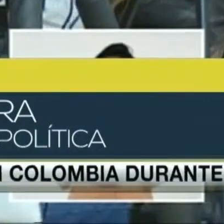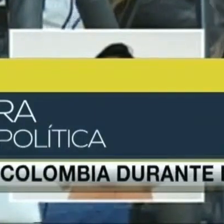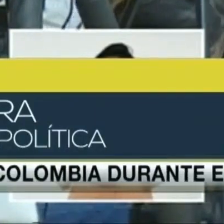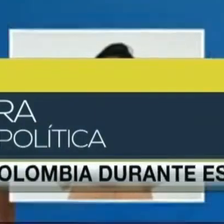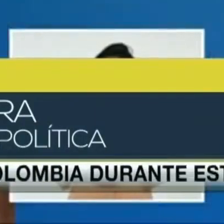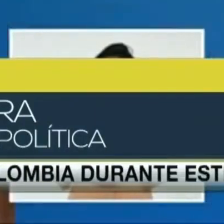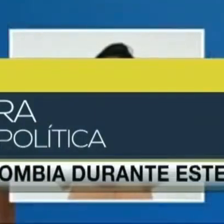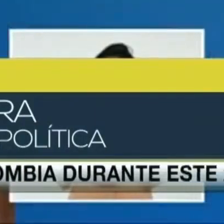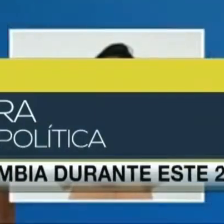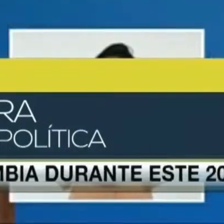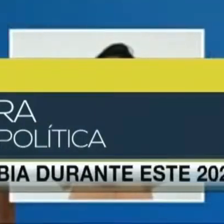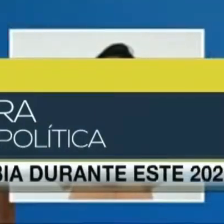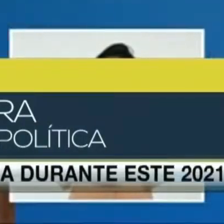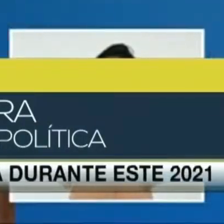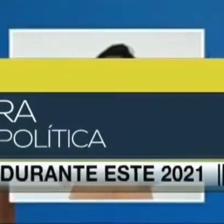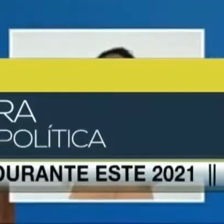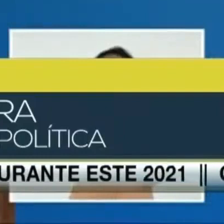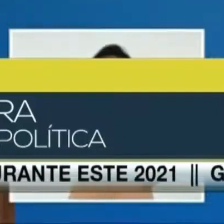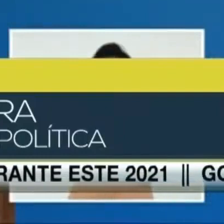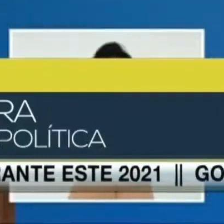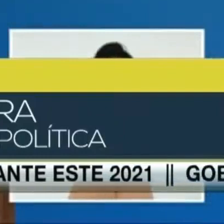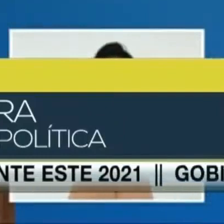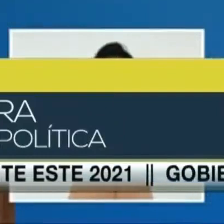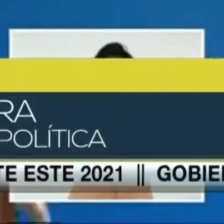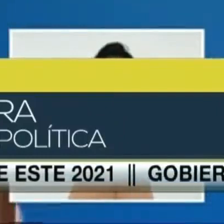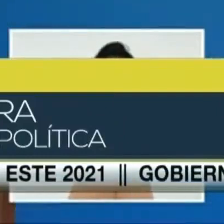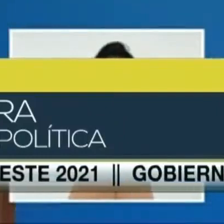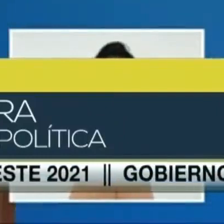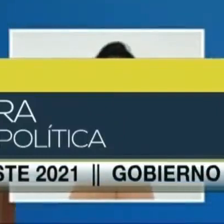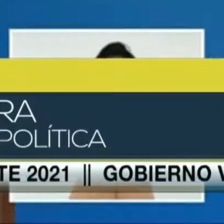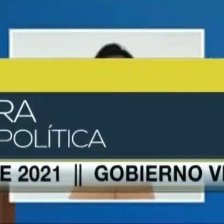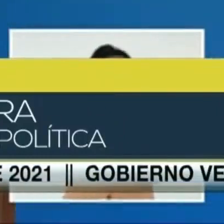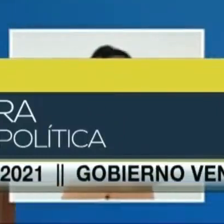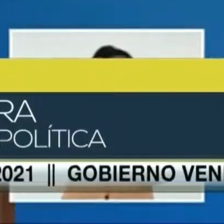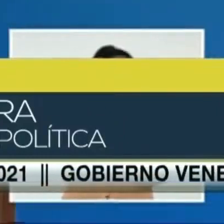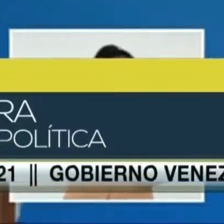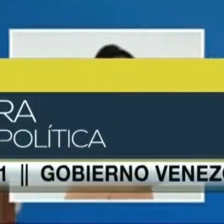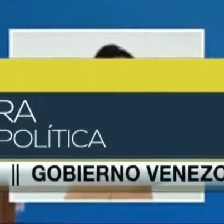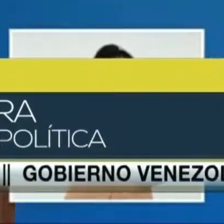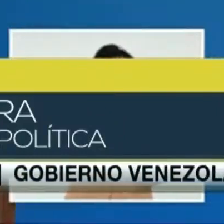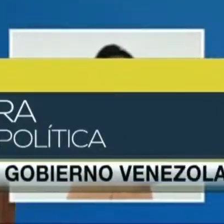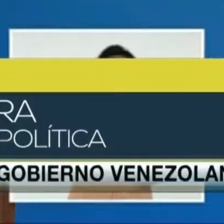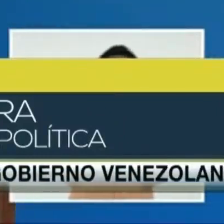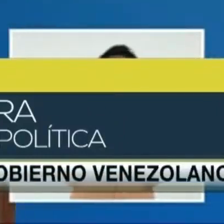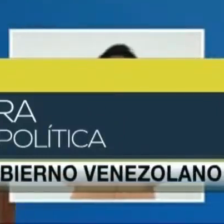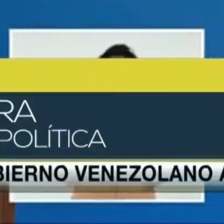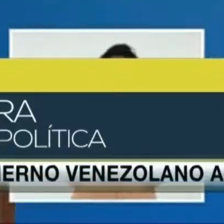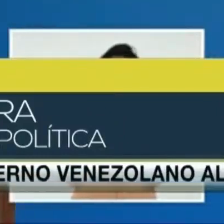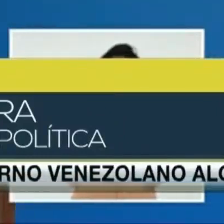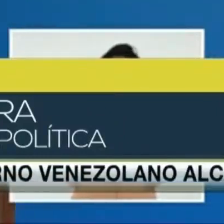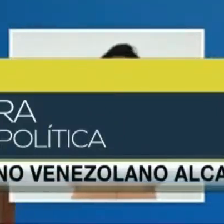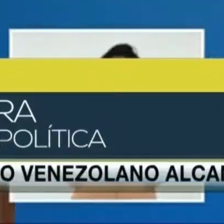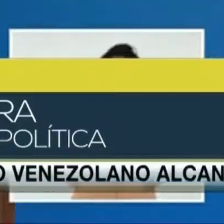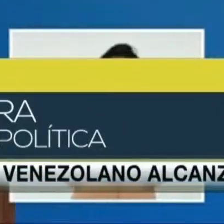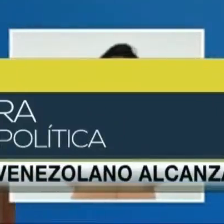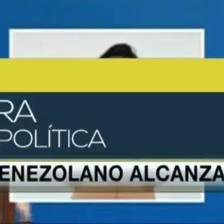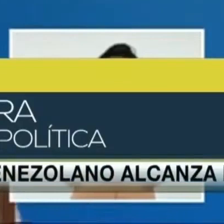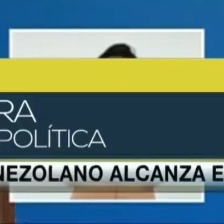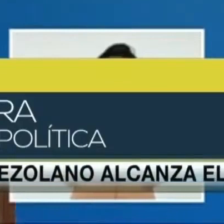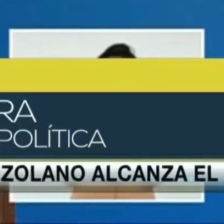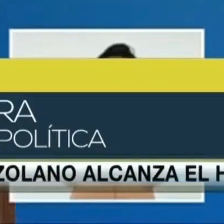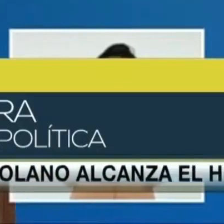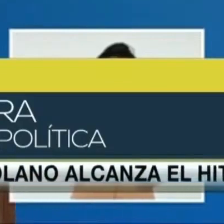el Departamento de Estado se dedica enfebrecidamente en estas